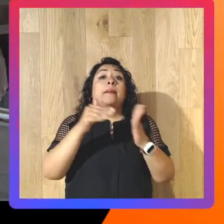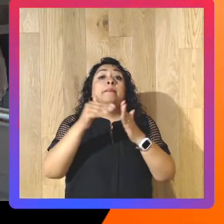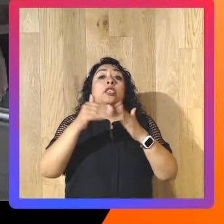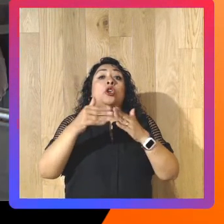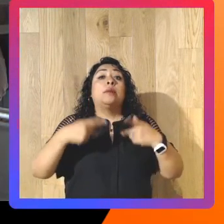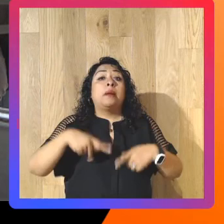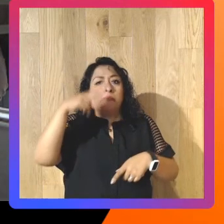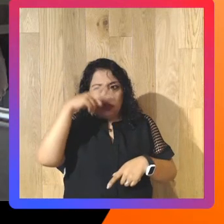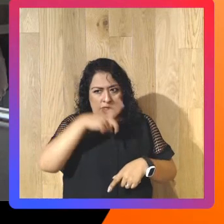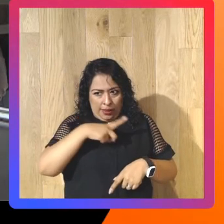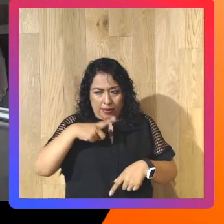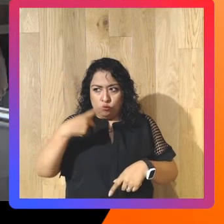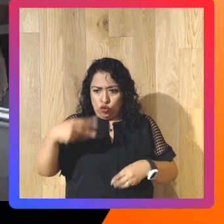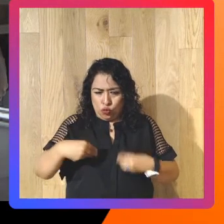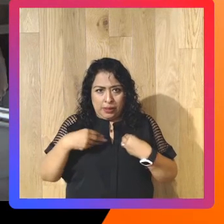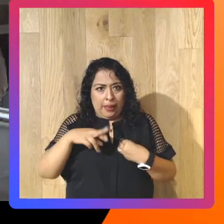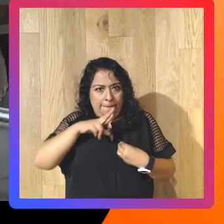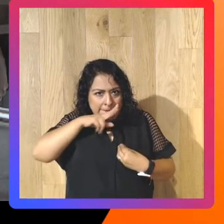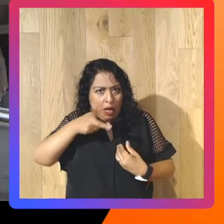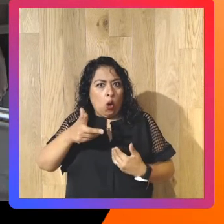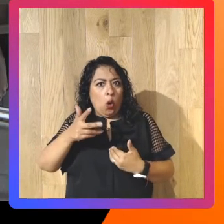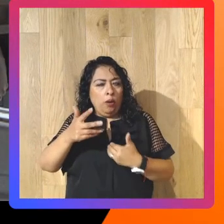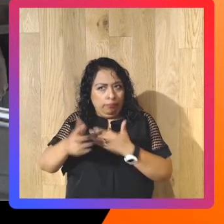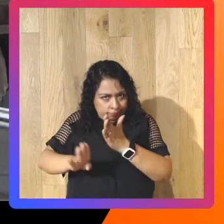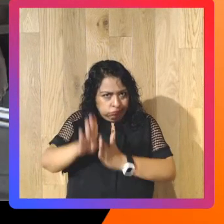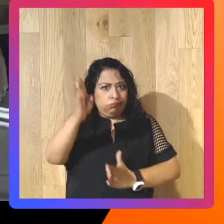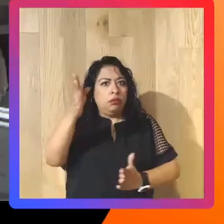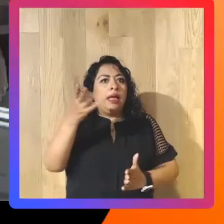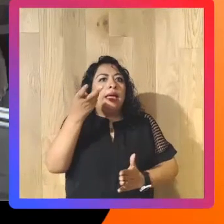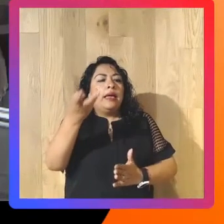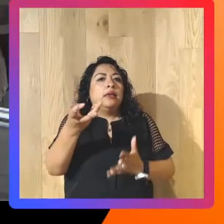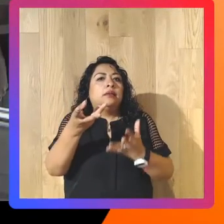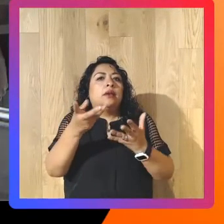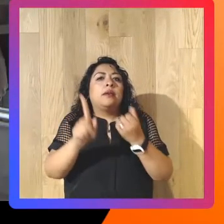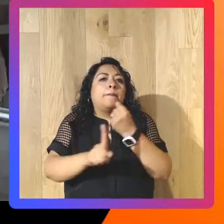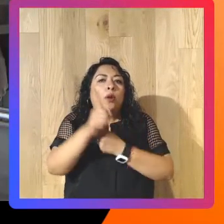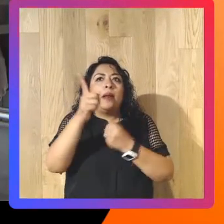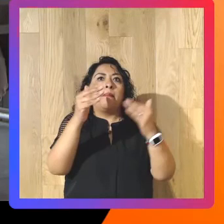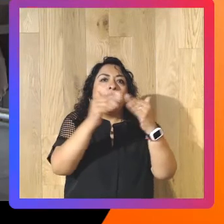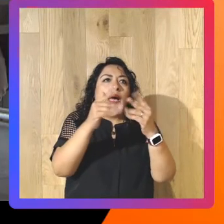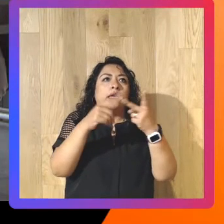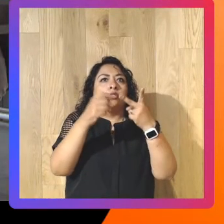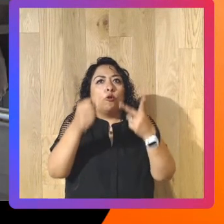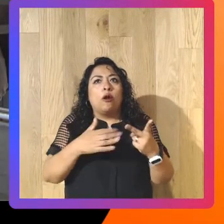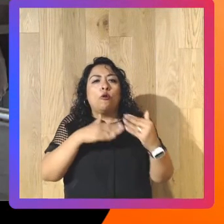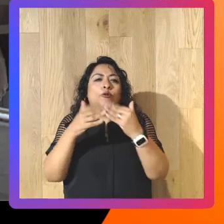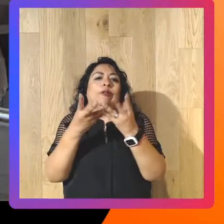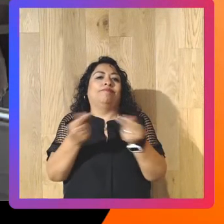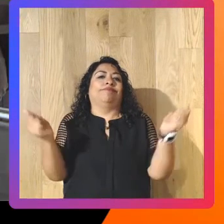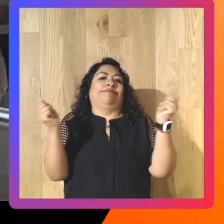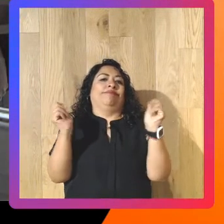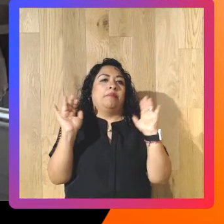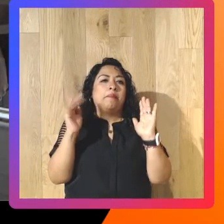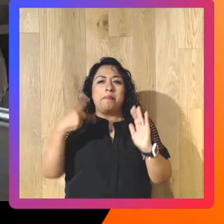que les tenemos que elevar la calidad de vida. Y de esa manera pues vamos a resolver el problema de la vivienda, de seguridad, de democracia. Pero como